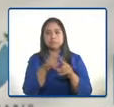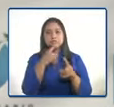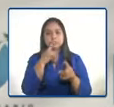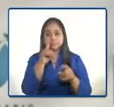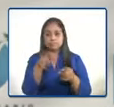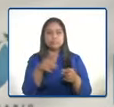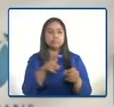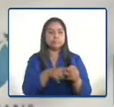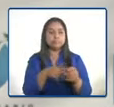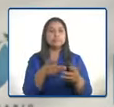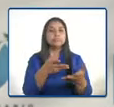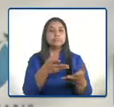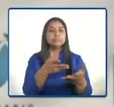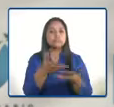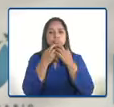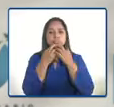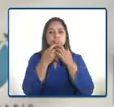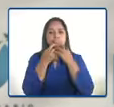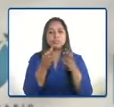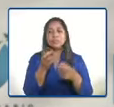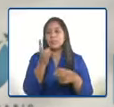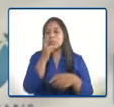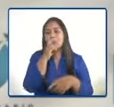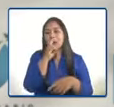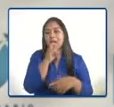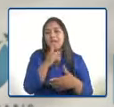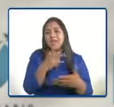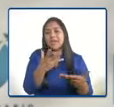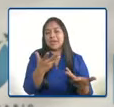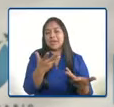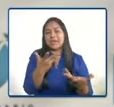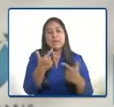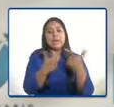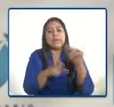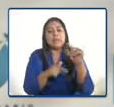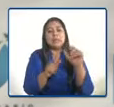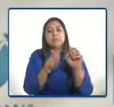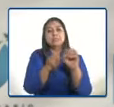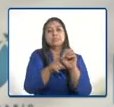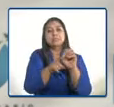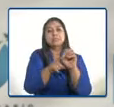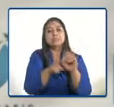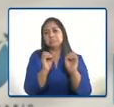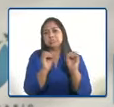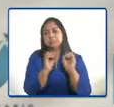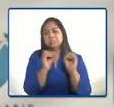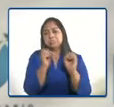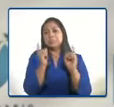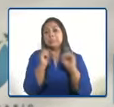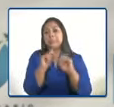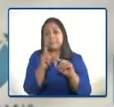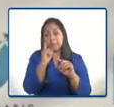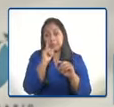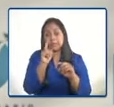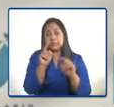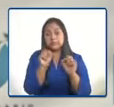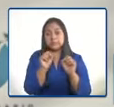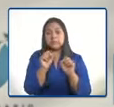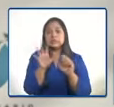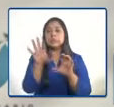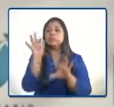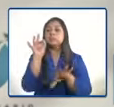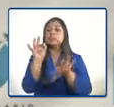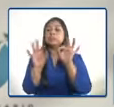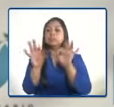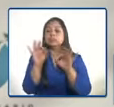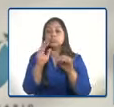servidor público. No hay un límite de participación, pero sí hay un proceso de selección,